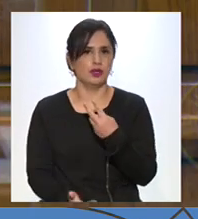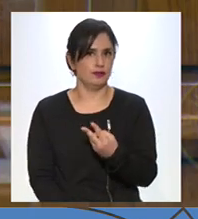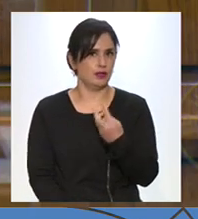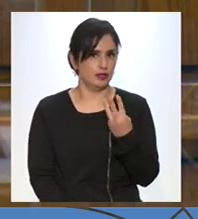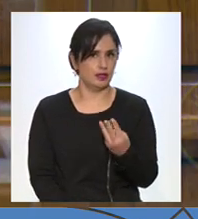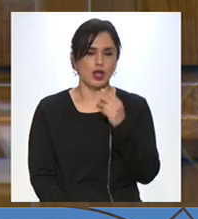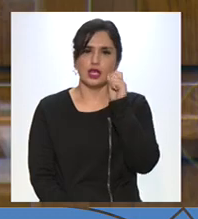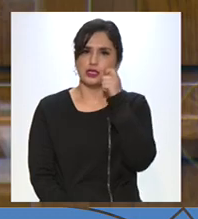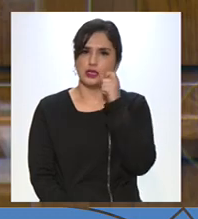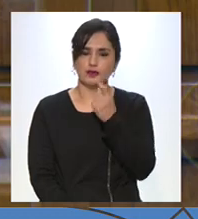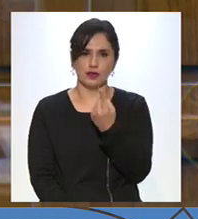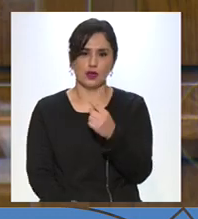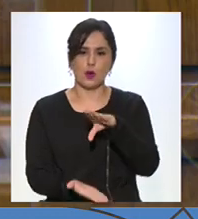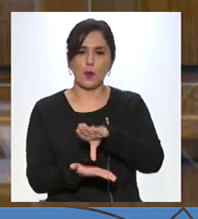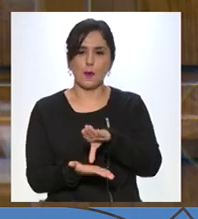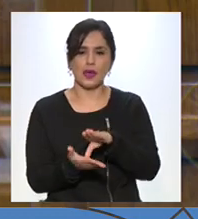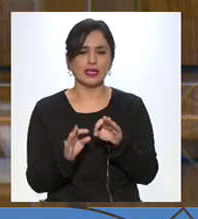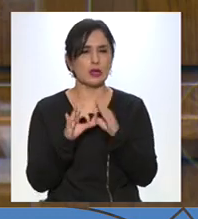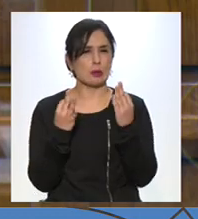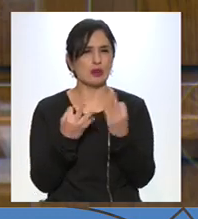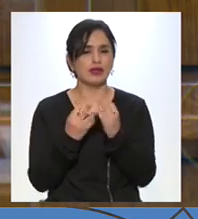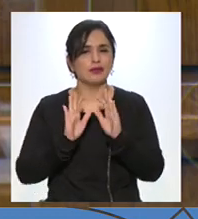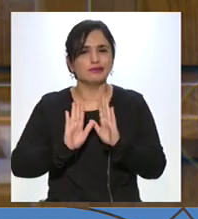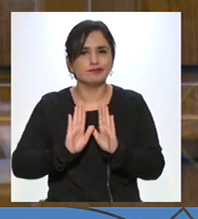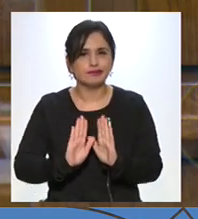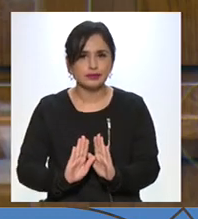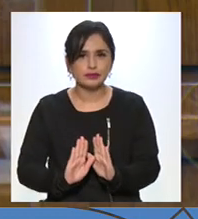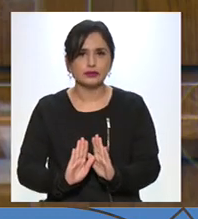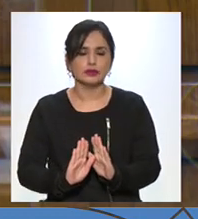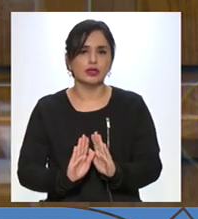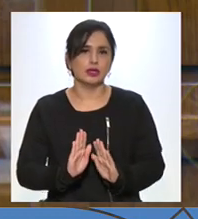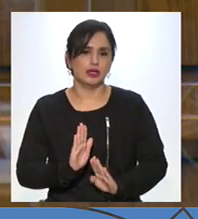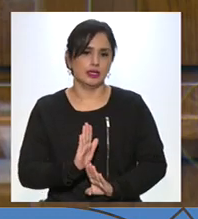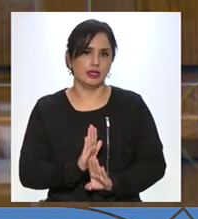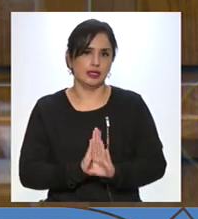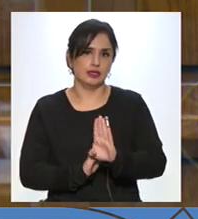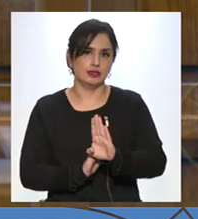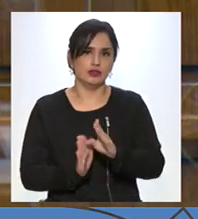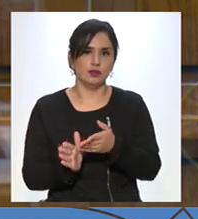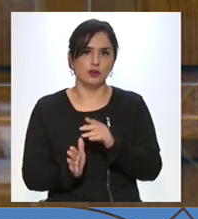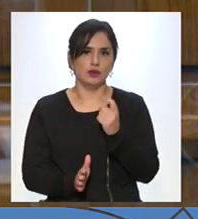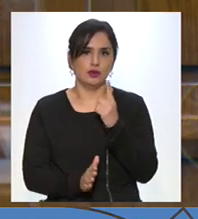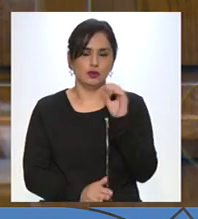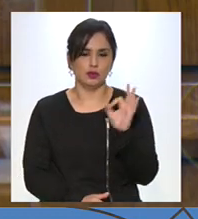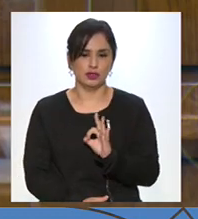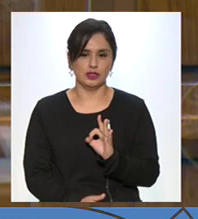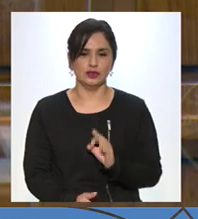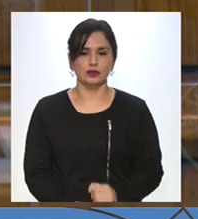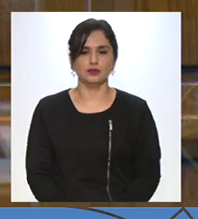país completamente estancado, creciendo en torno al 1%.